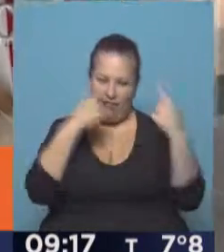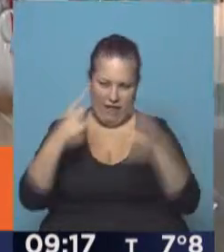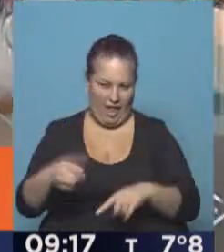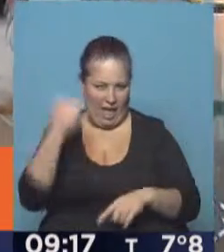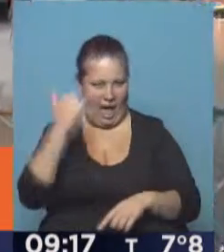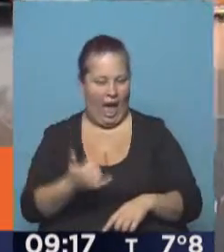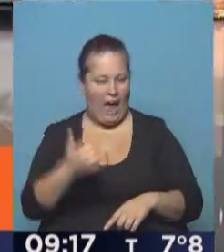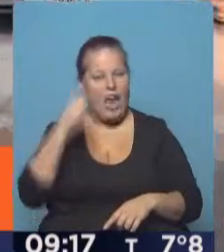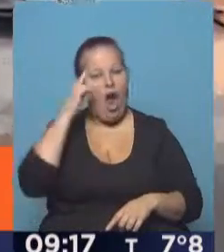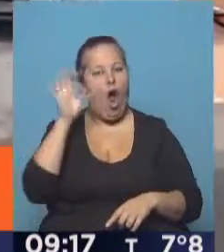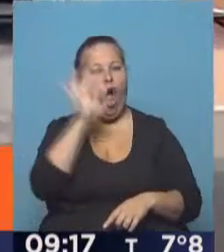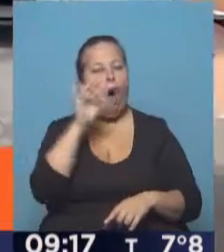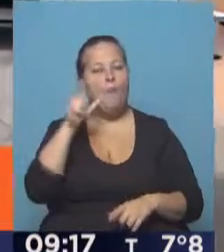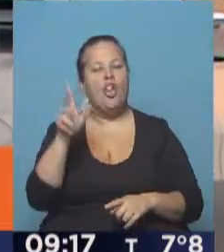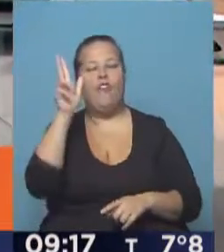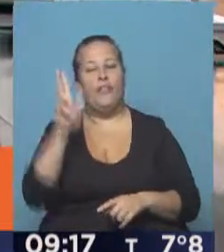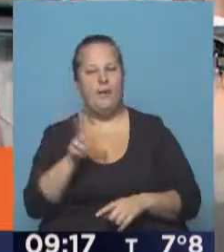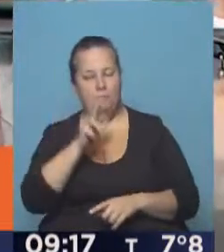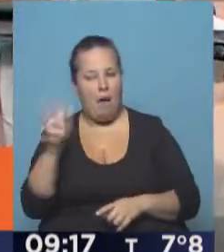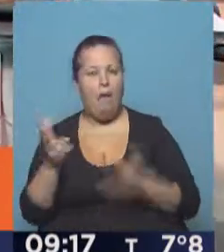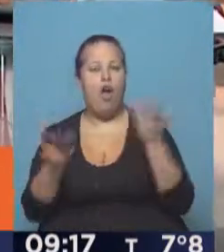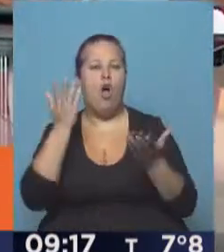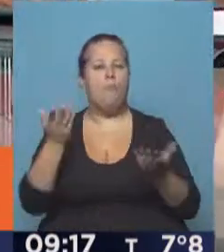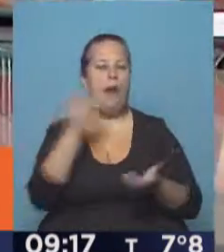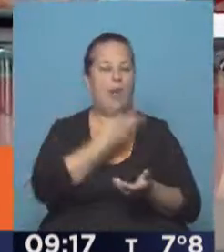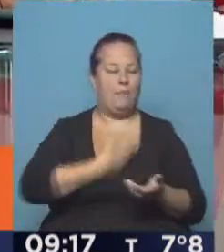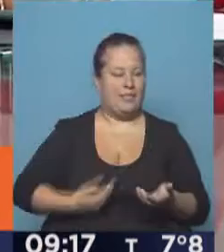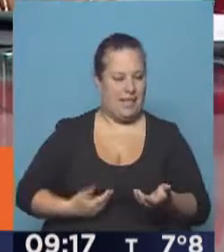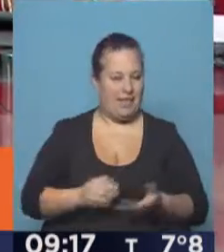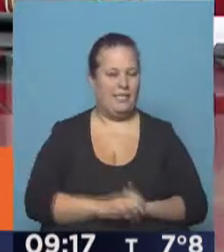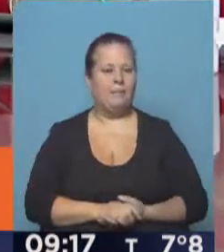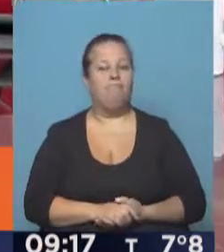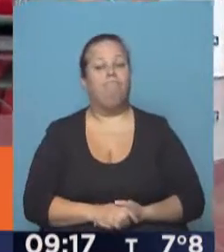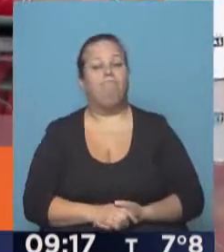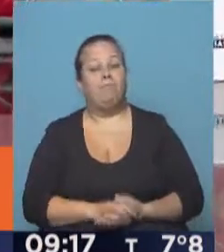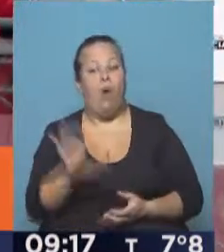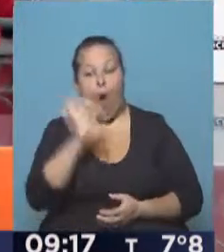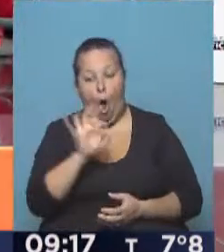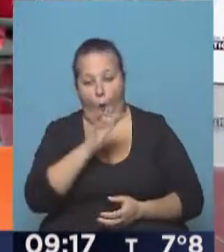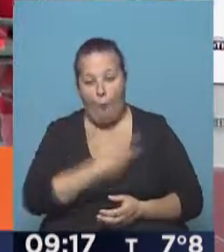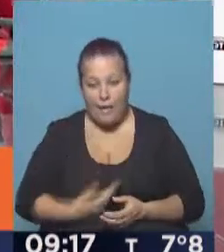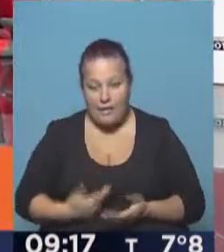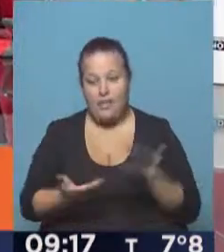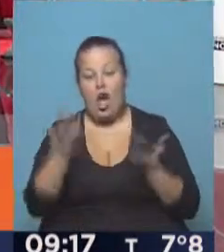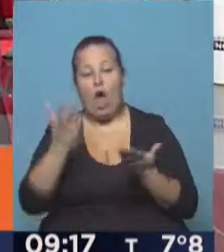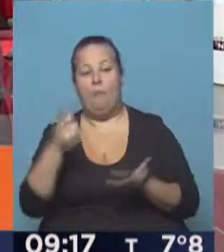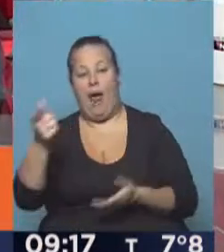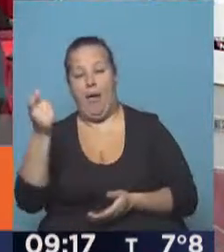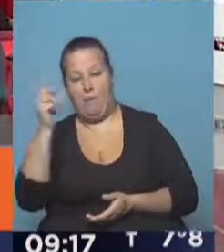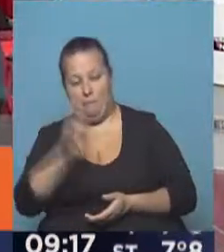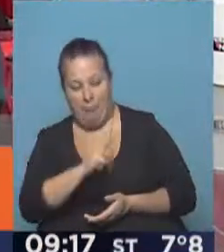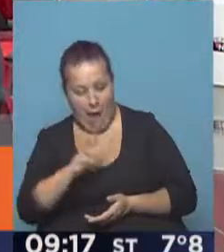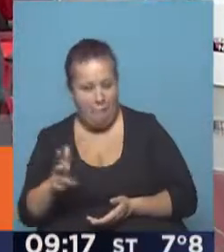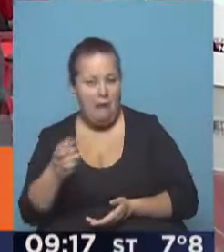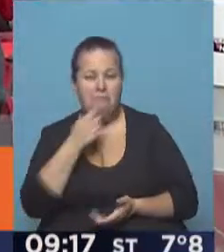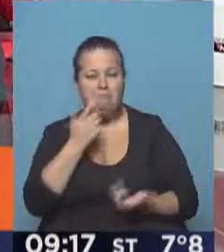en la concepción que el Papa tiene con respecto al presidente, o el presidente con respecto al Papa. De lo